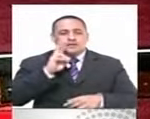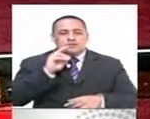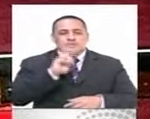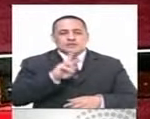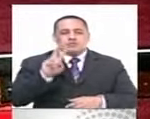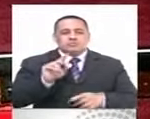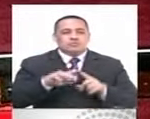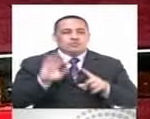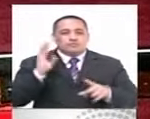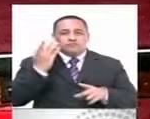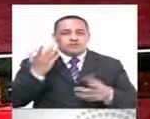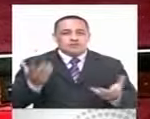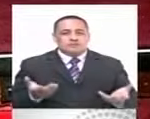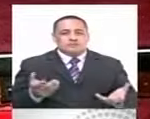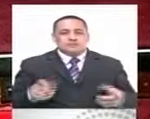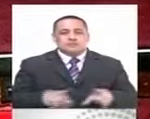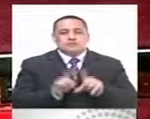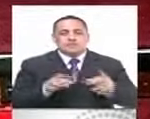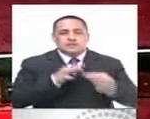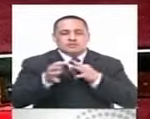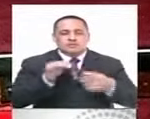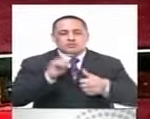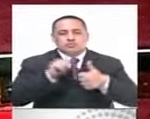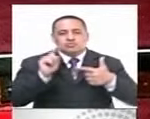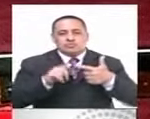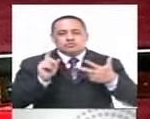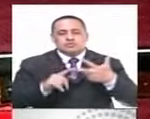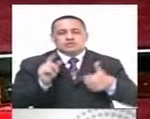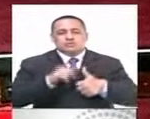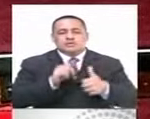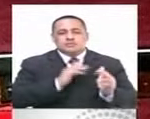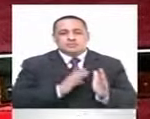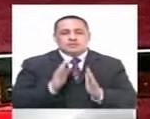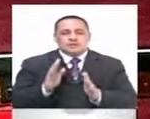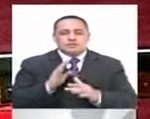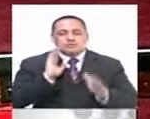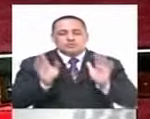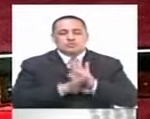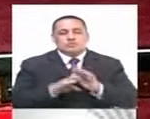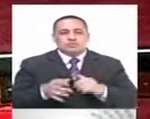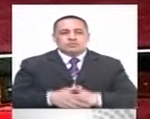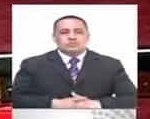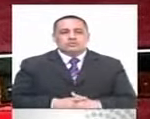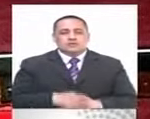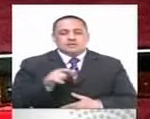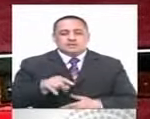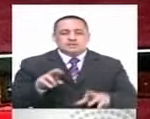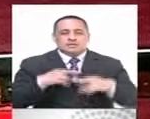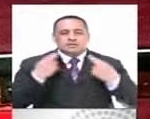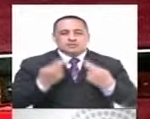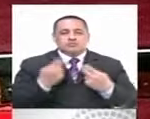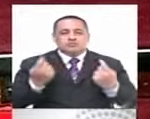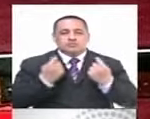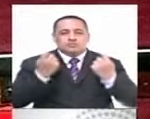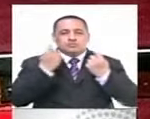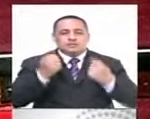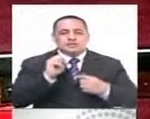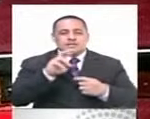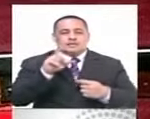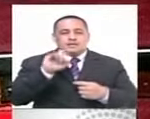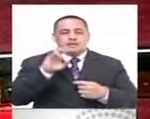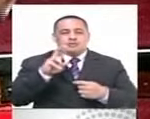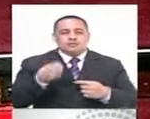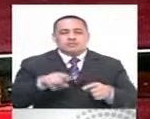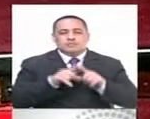ministro no fue. Y adujo 3 cosas, ¿no? Primero, que está preparando este evento, y luego el relevo. Eso se puede haber